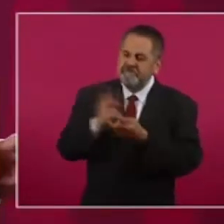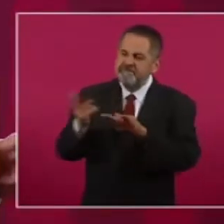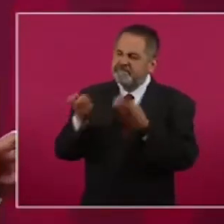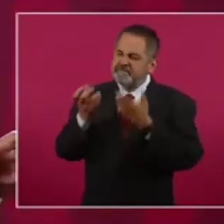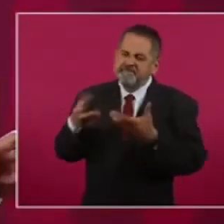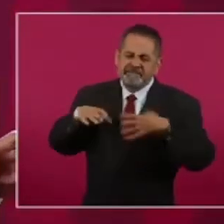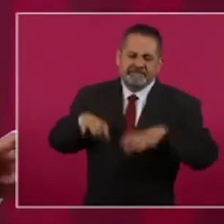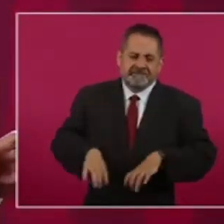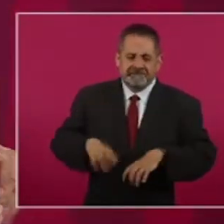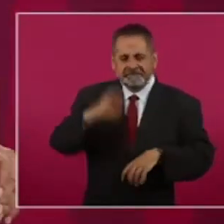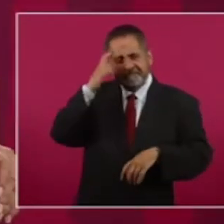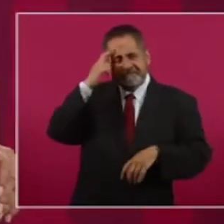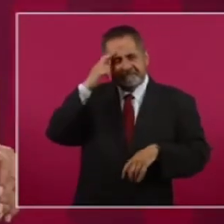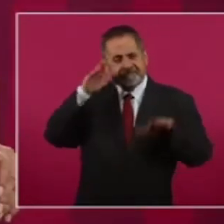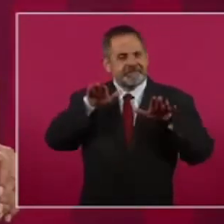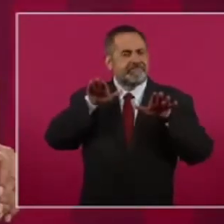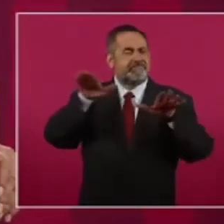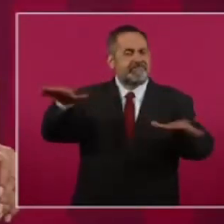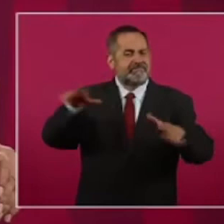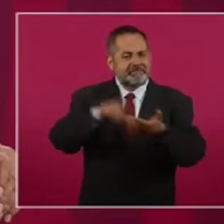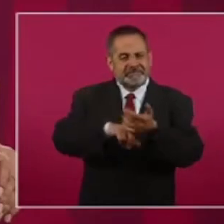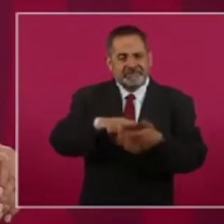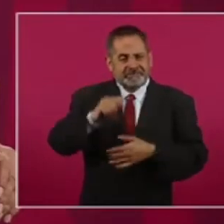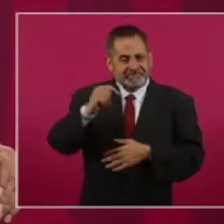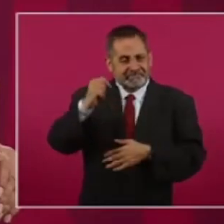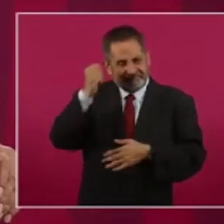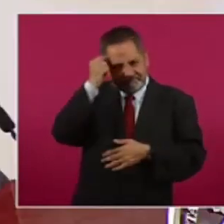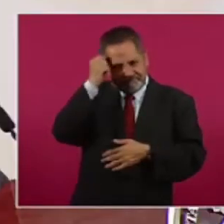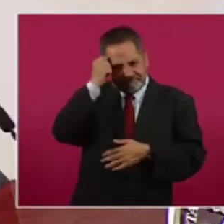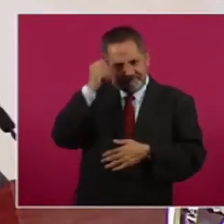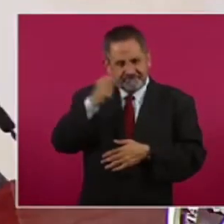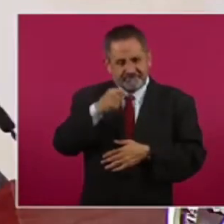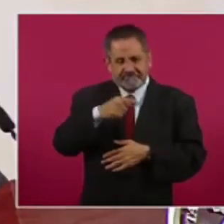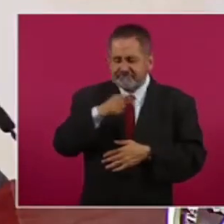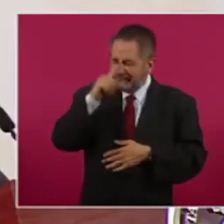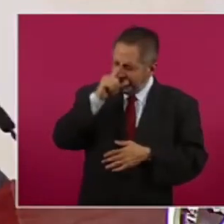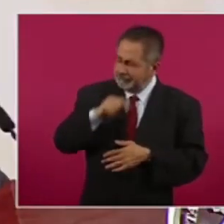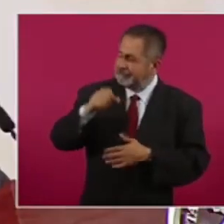con el nuevo aeropuerto de Texcoco.